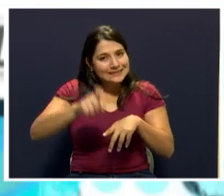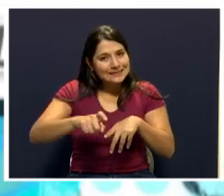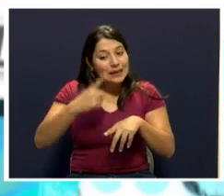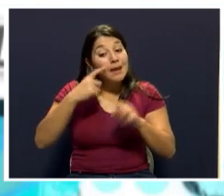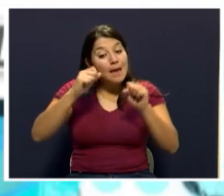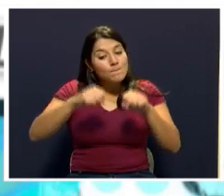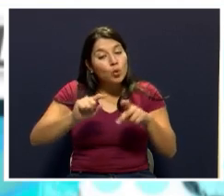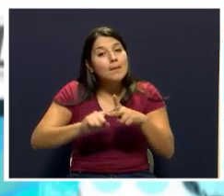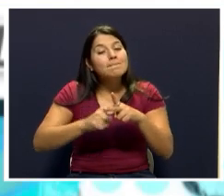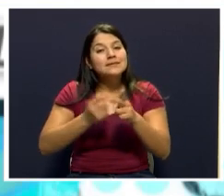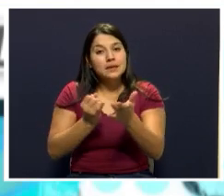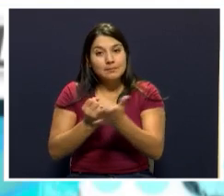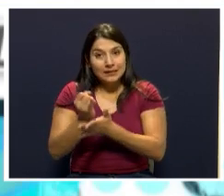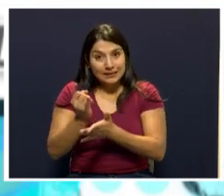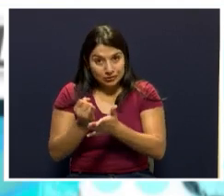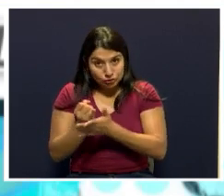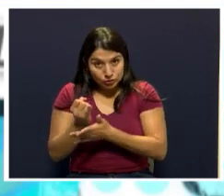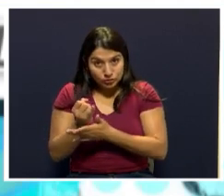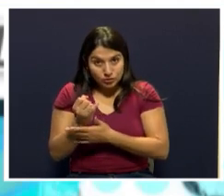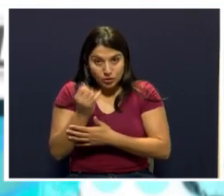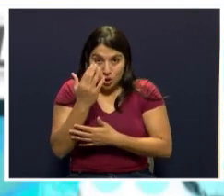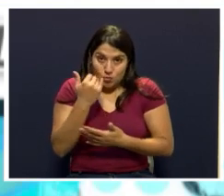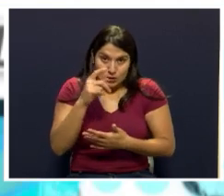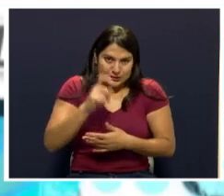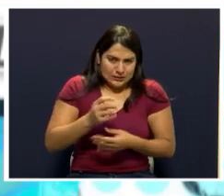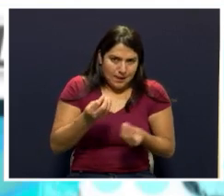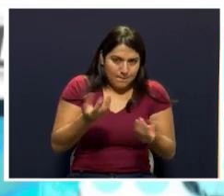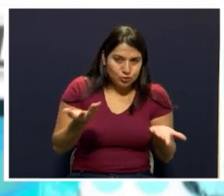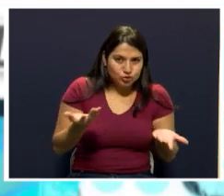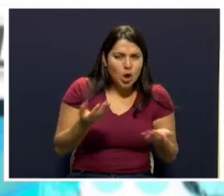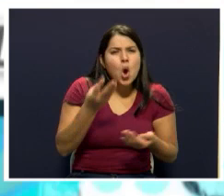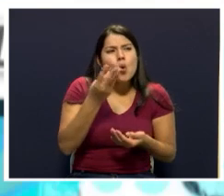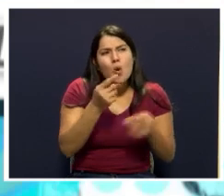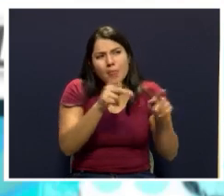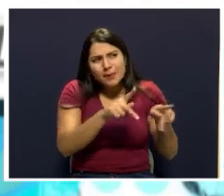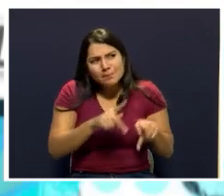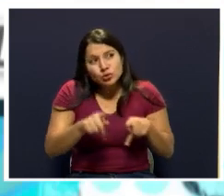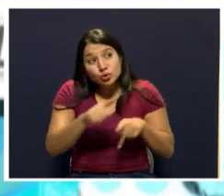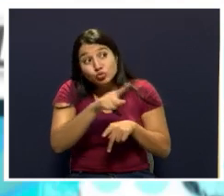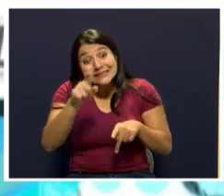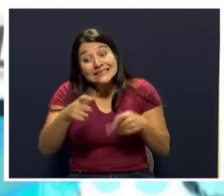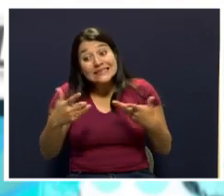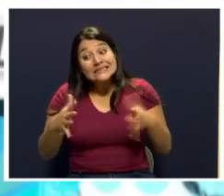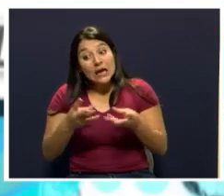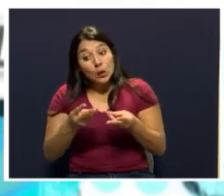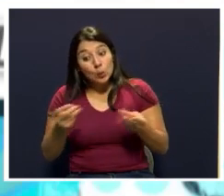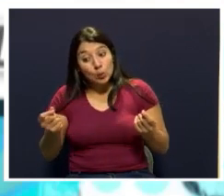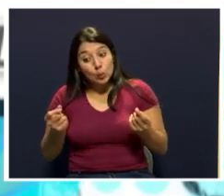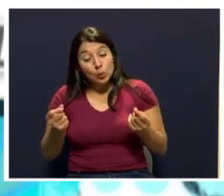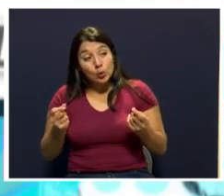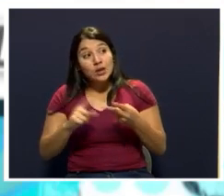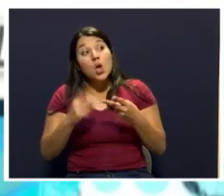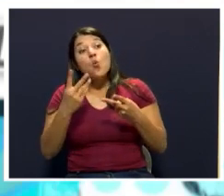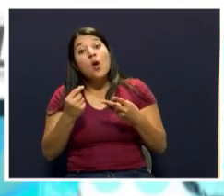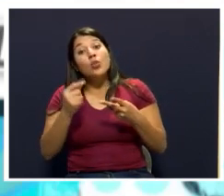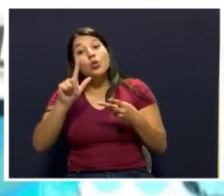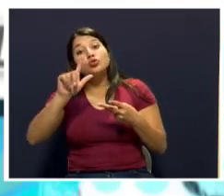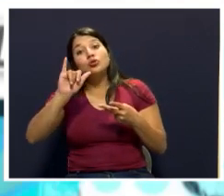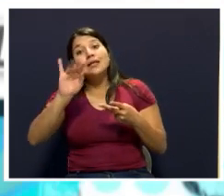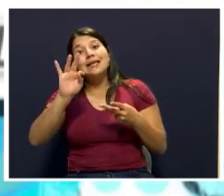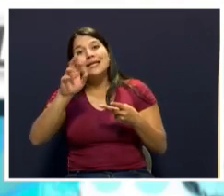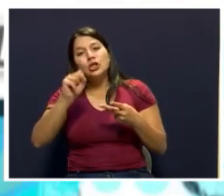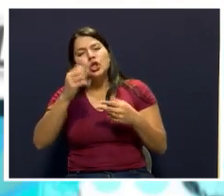empezar? Porque es una producción masiva. ¿De cuánta gente se requiere y cuántos litros de sangre para empezar? No,